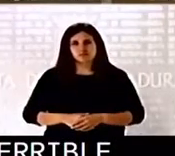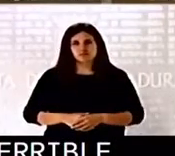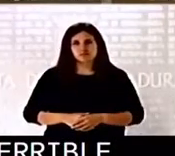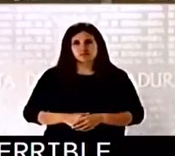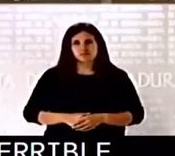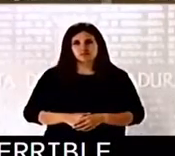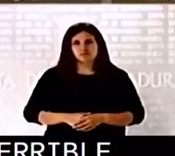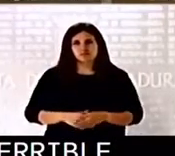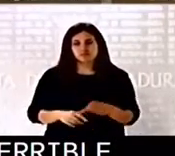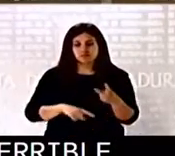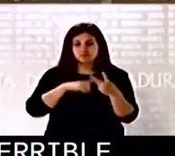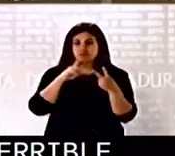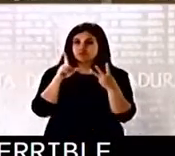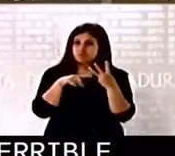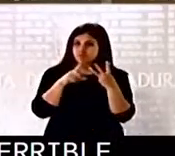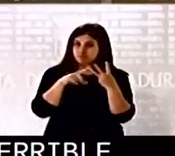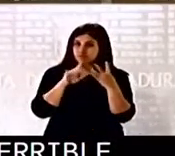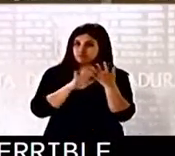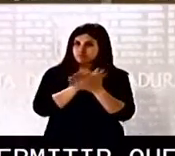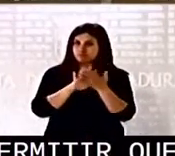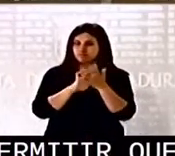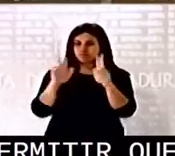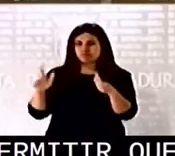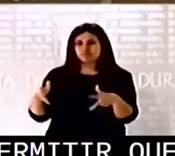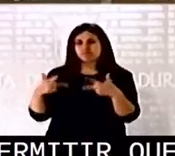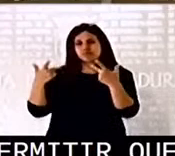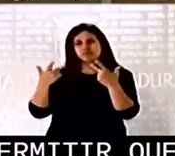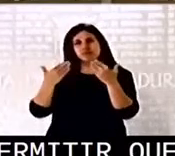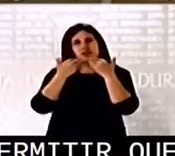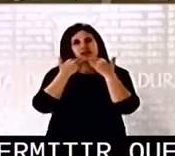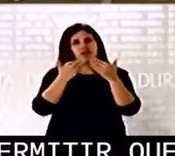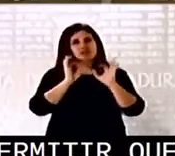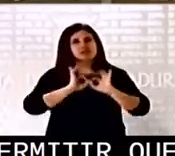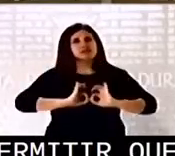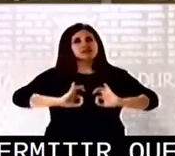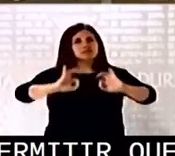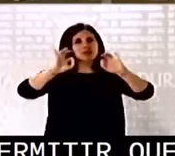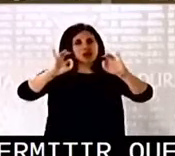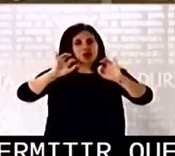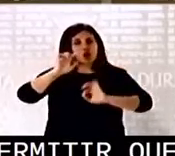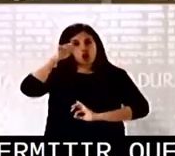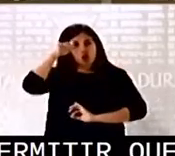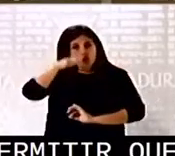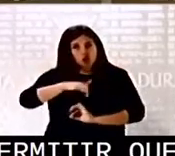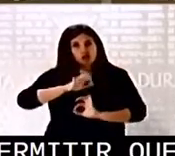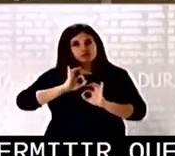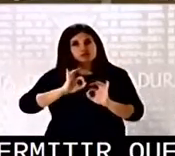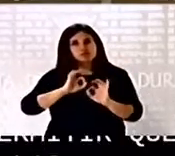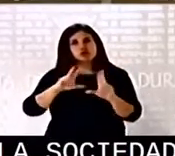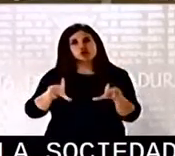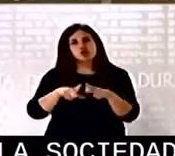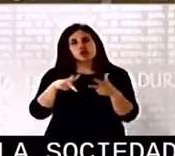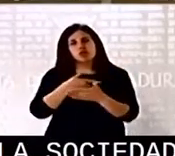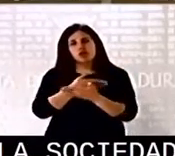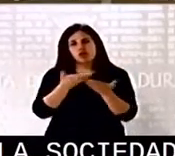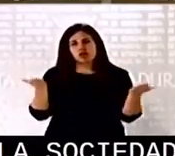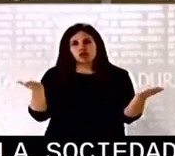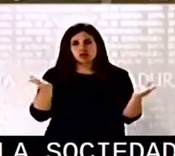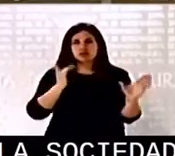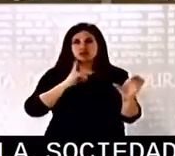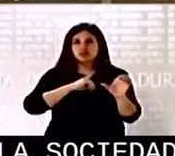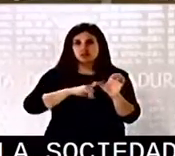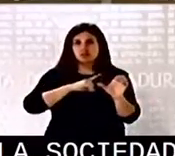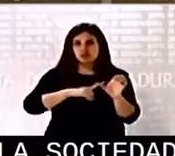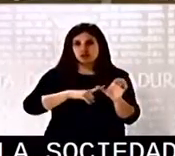Y, en tercer lugar, me van a permitir que agradezca muy especialmente hoy a toda la sociedad extremeña que cada día